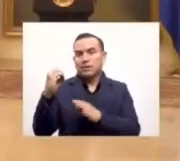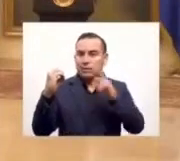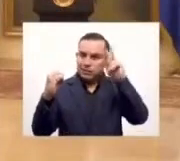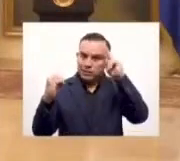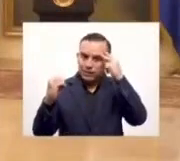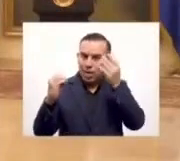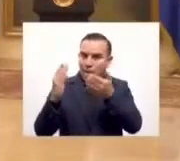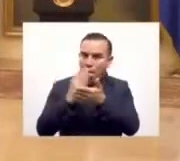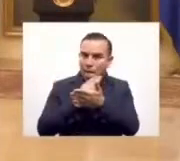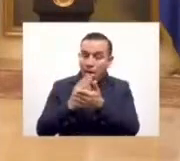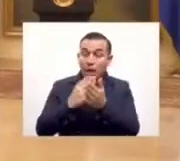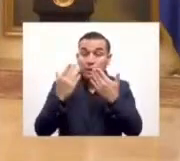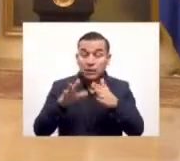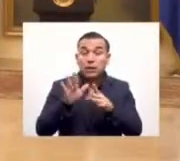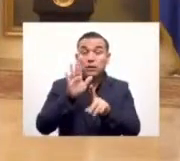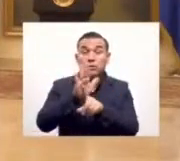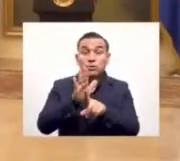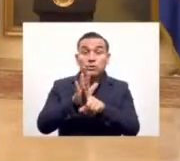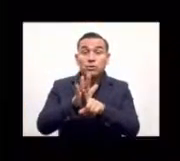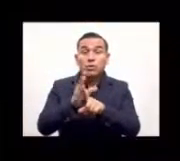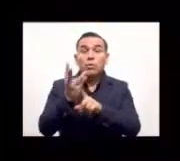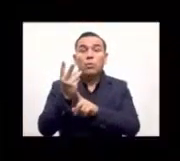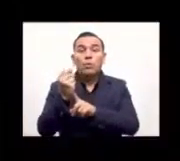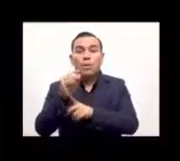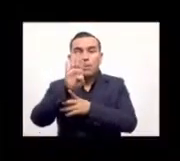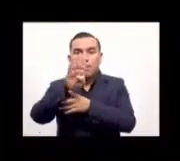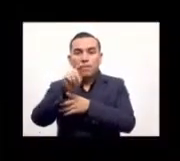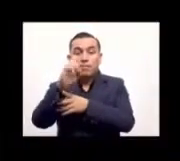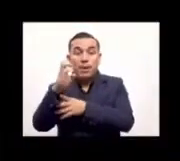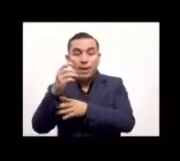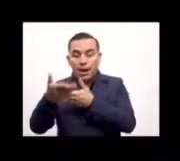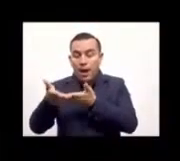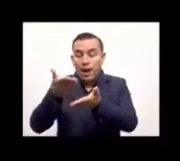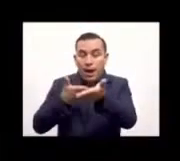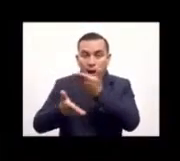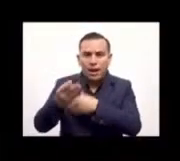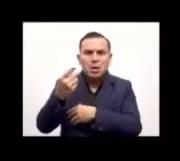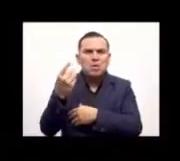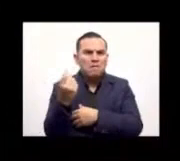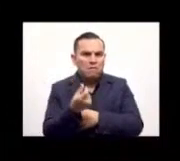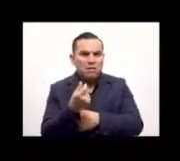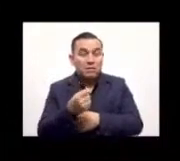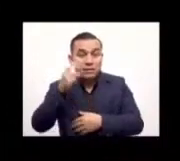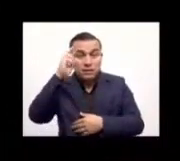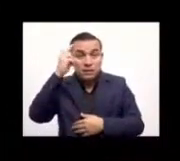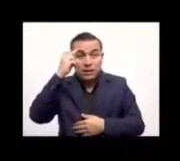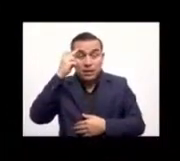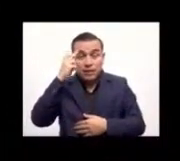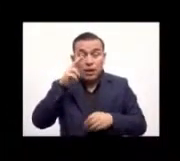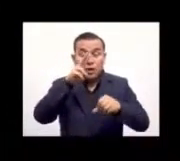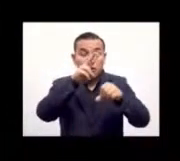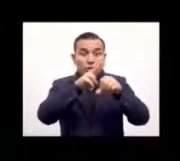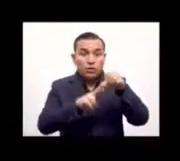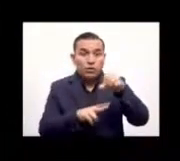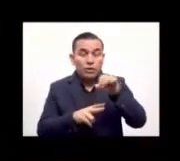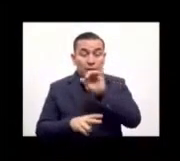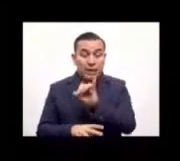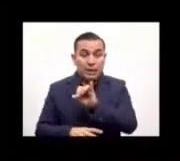Digo, esa es mi apreciación. Pero continuando con esta adopción en donde pues tienes a tus usuarios, ya tienes todos con este